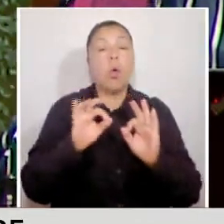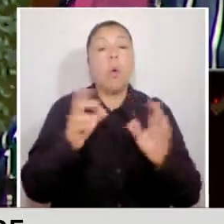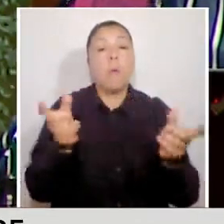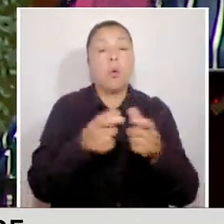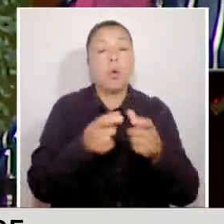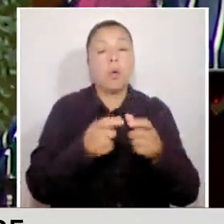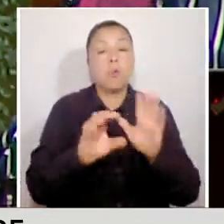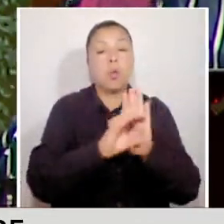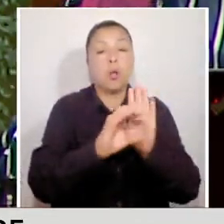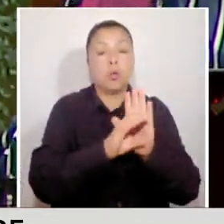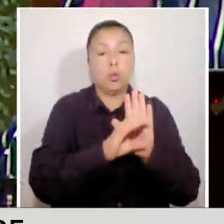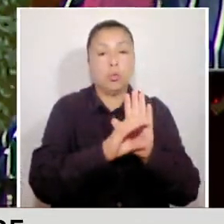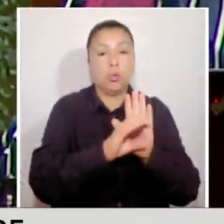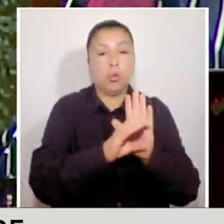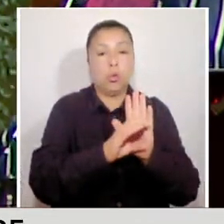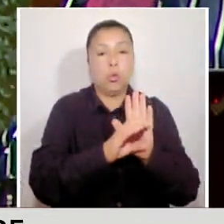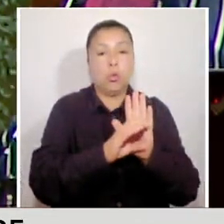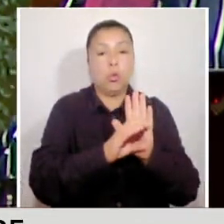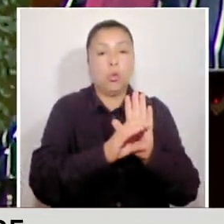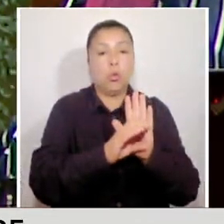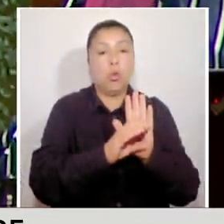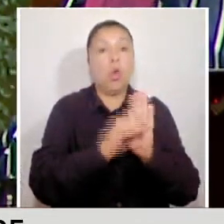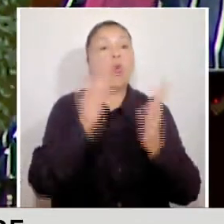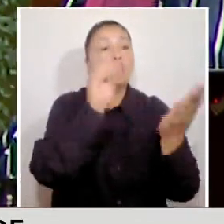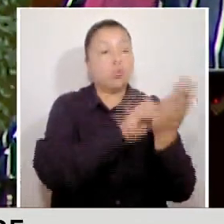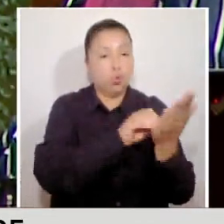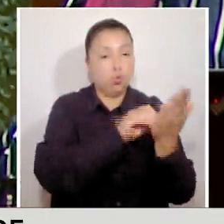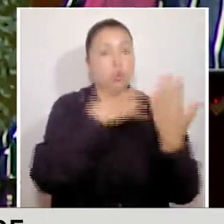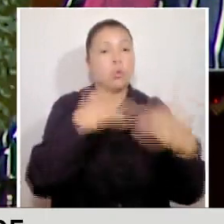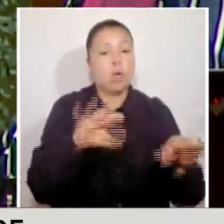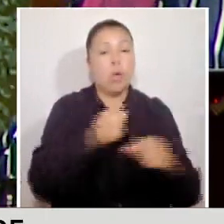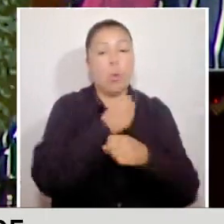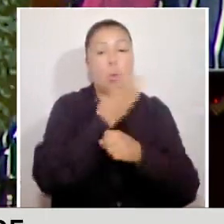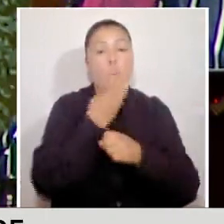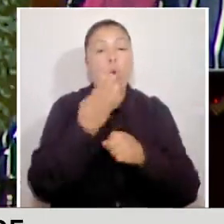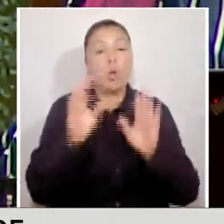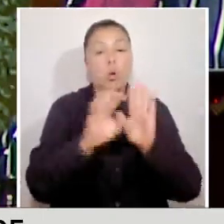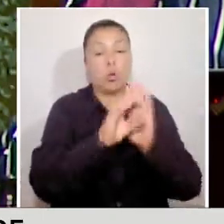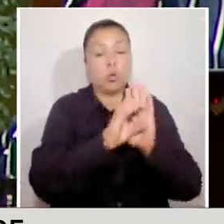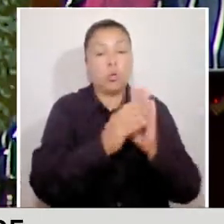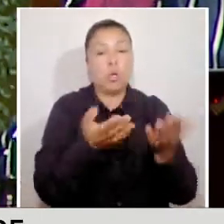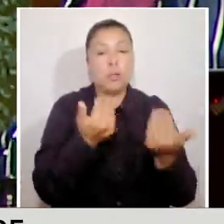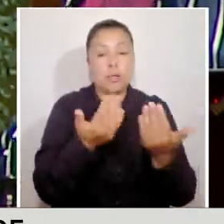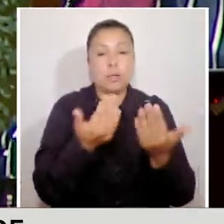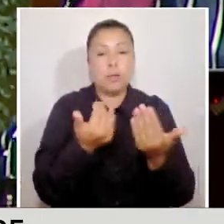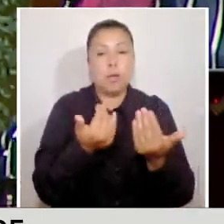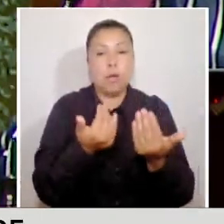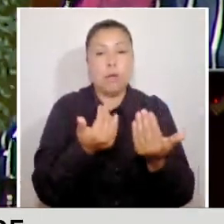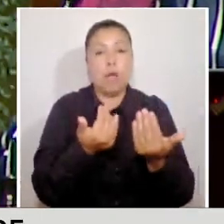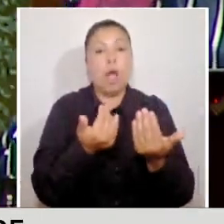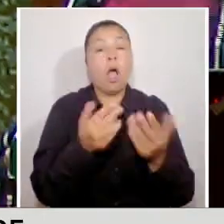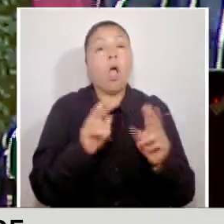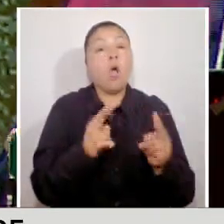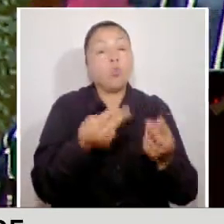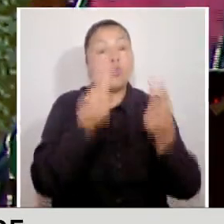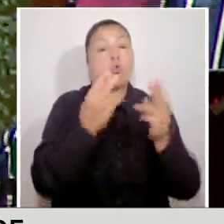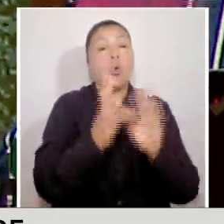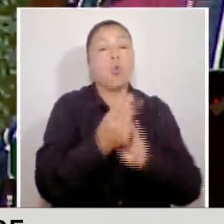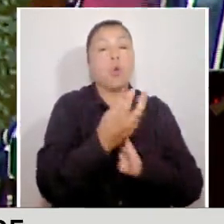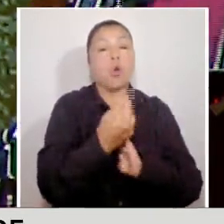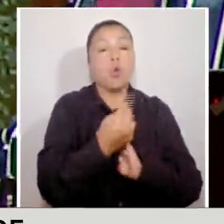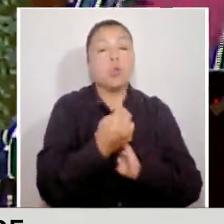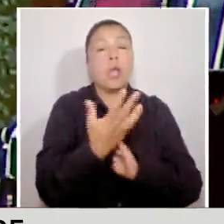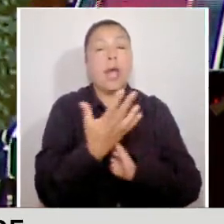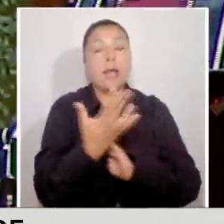Constitución dejándose constancia de haberse alcanzado el quórum constitucional requerido con la salvedad de los numerales 2 y 5 del